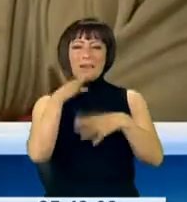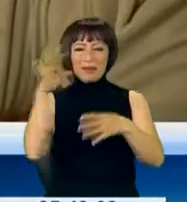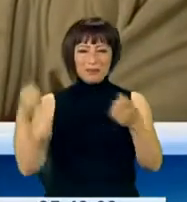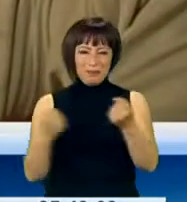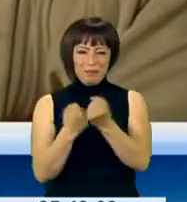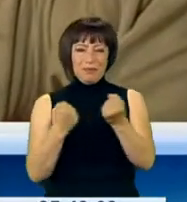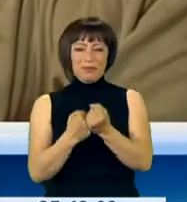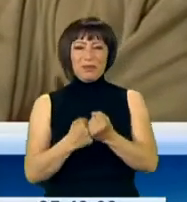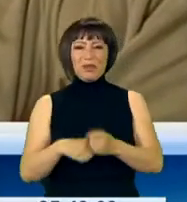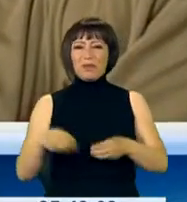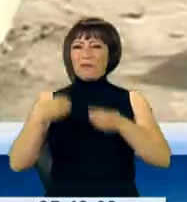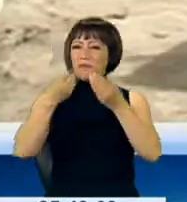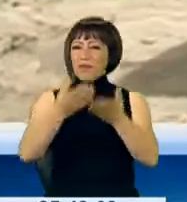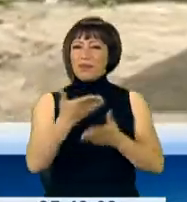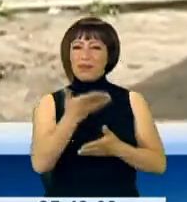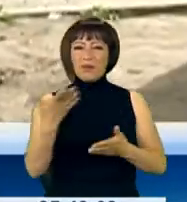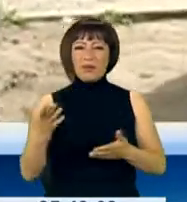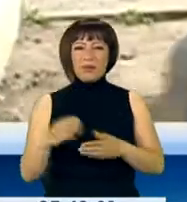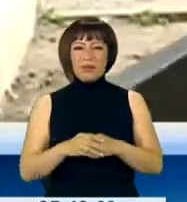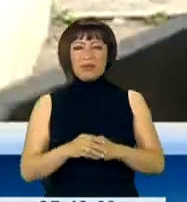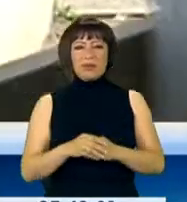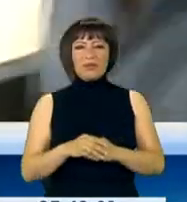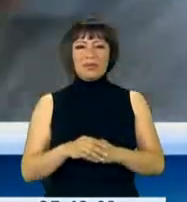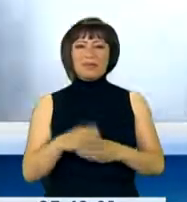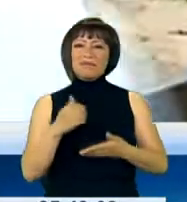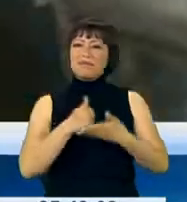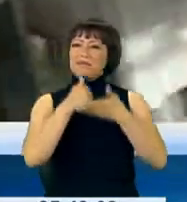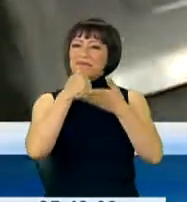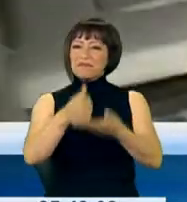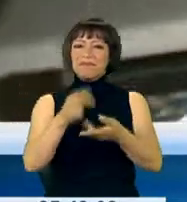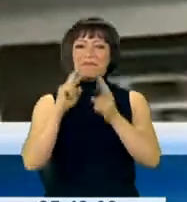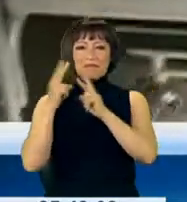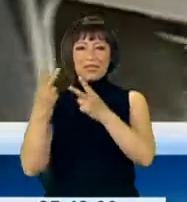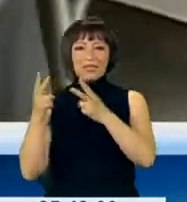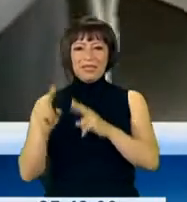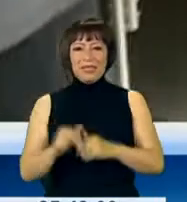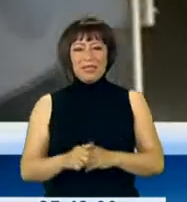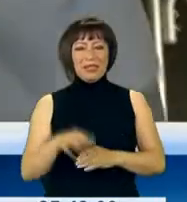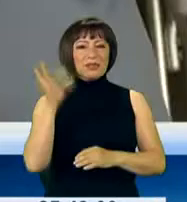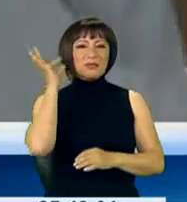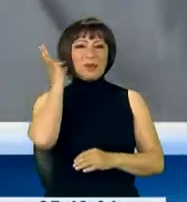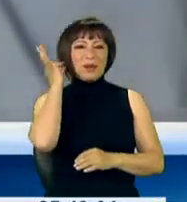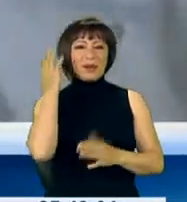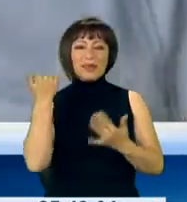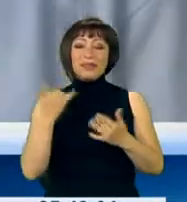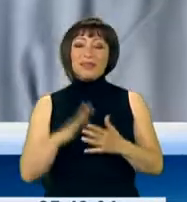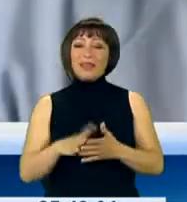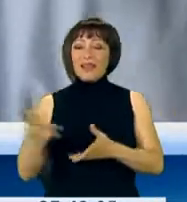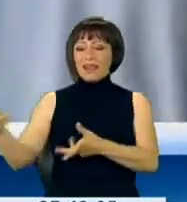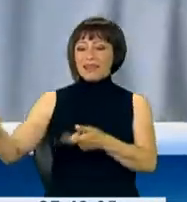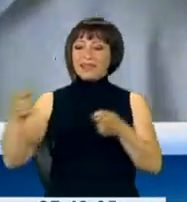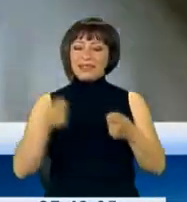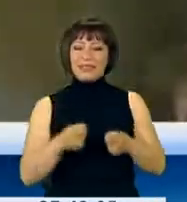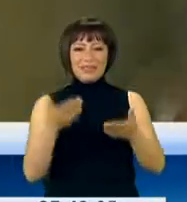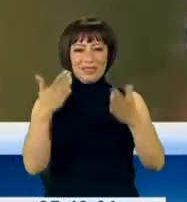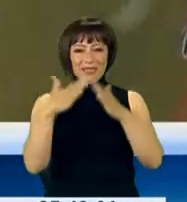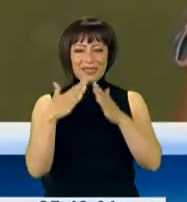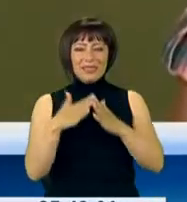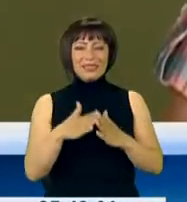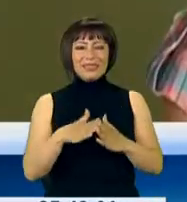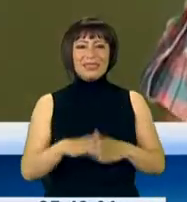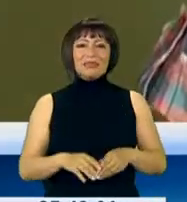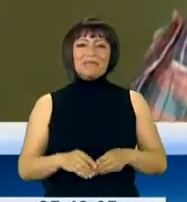para el cuidado de Franklin. Con ayuda de los vecinos y amigos, Fátima ubicaba los implementos en su hogar. No tengo palabras